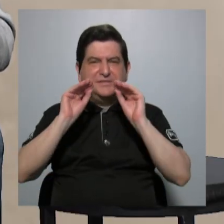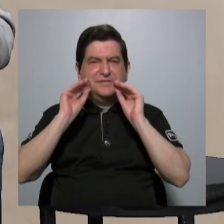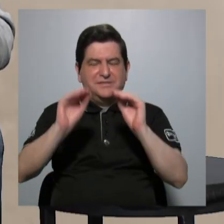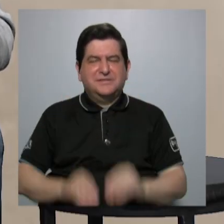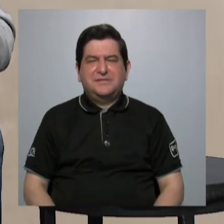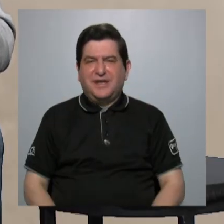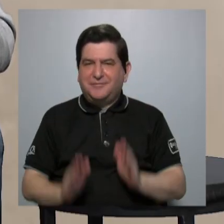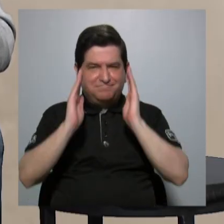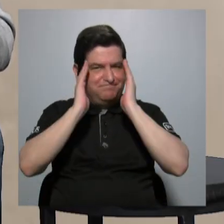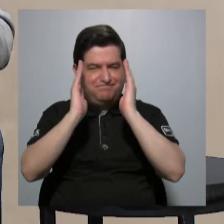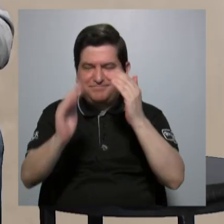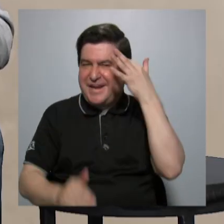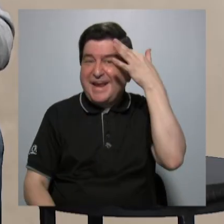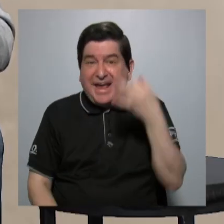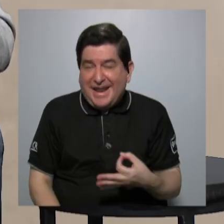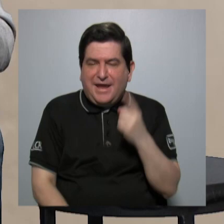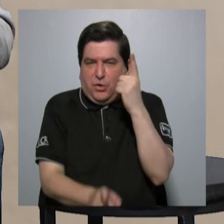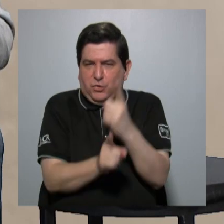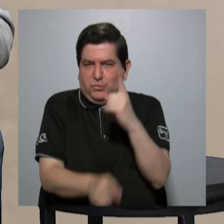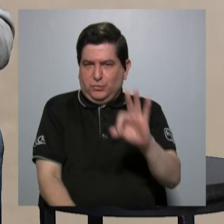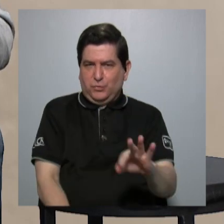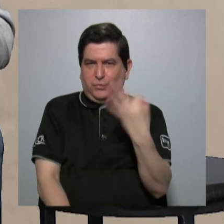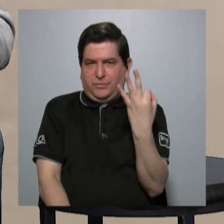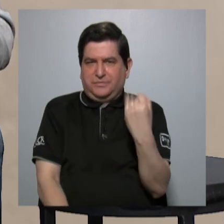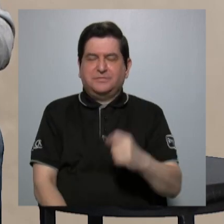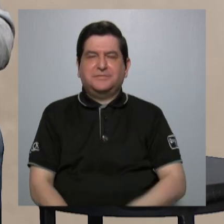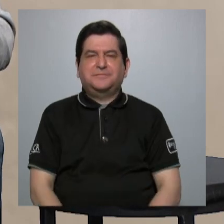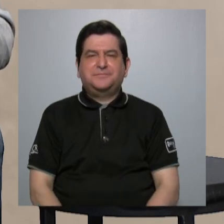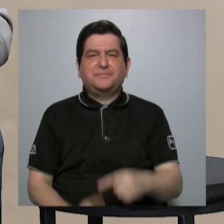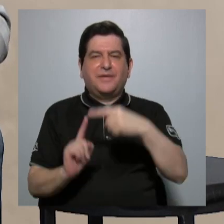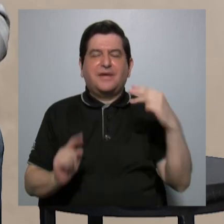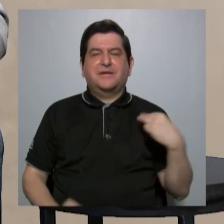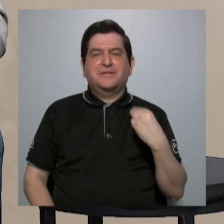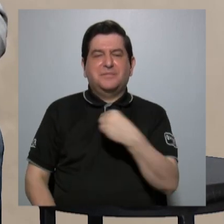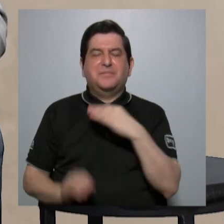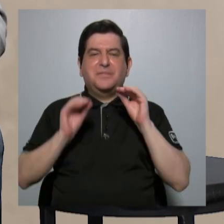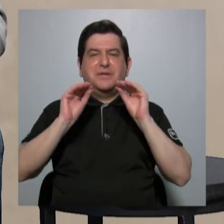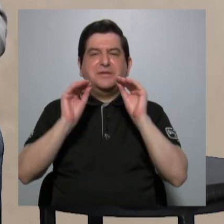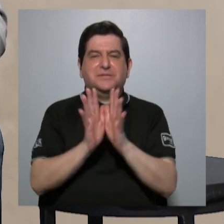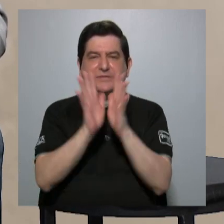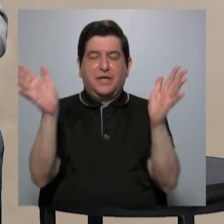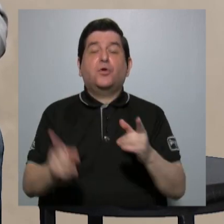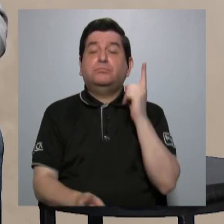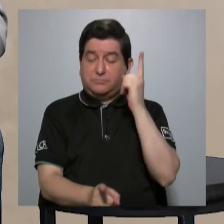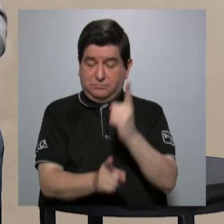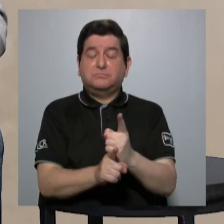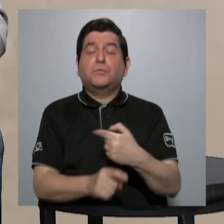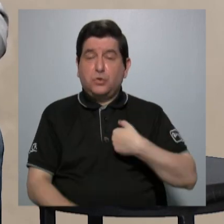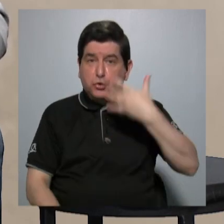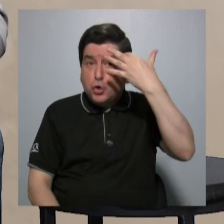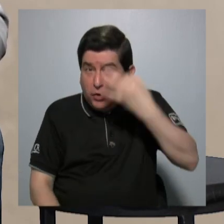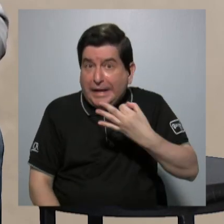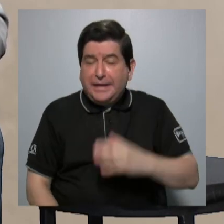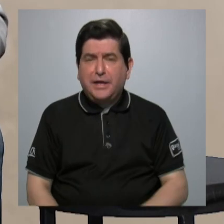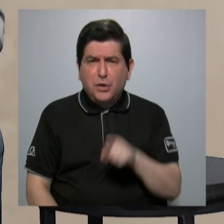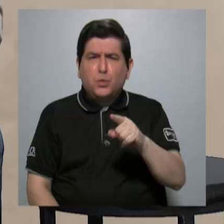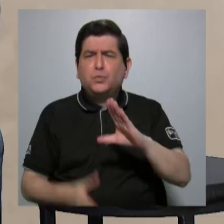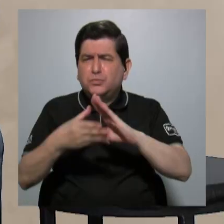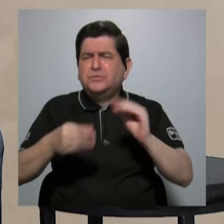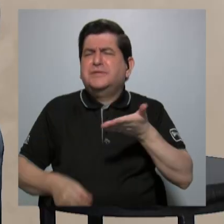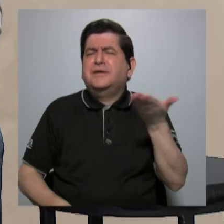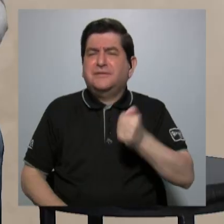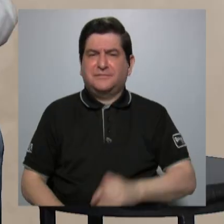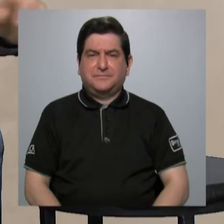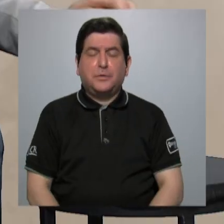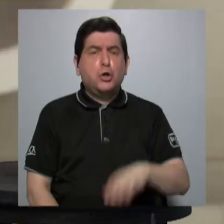que no se ha abordado, creo yo, adecuadamente desde el Ministerio de Educación Pública. Totalmente. Pienso yo. ¿Cuál es su